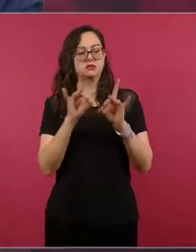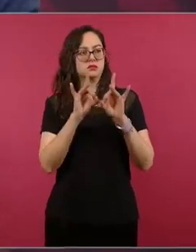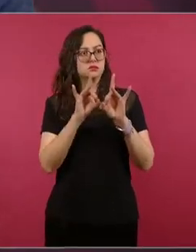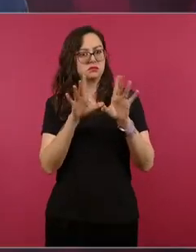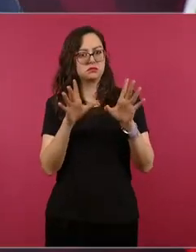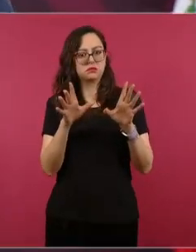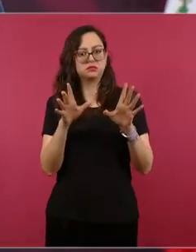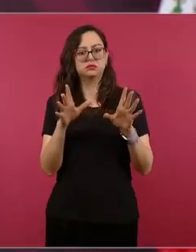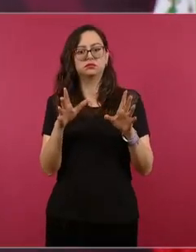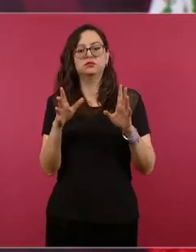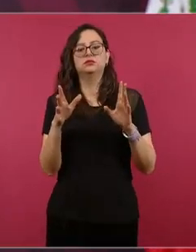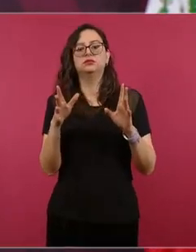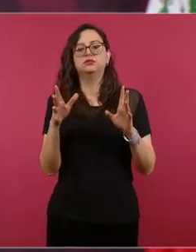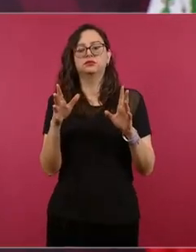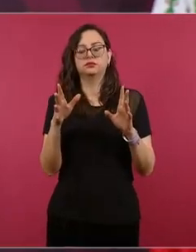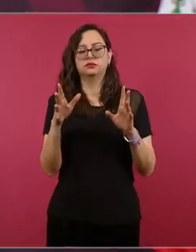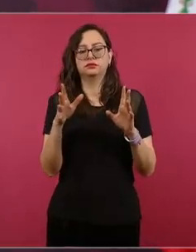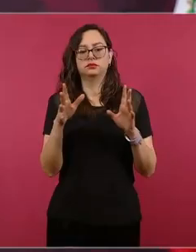en la península